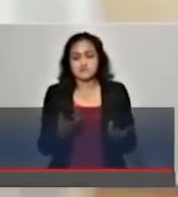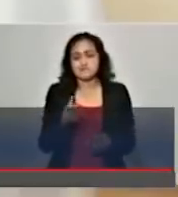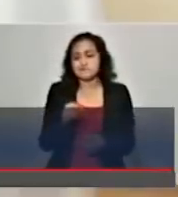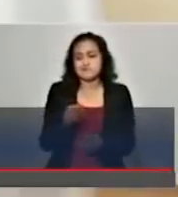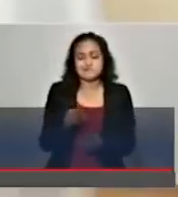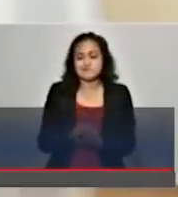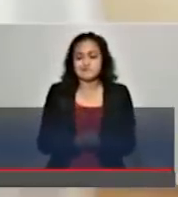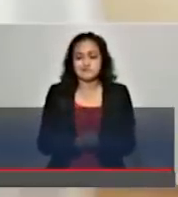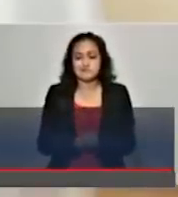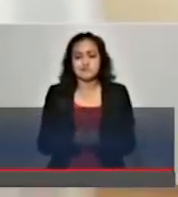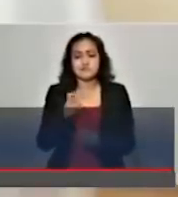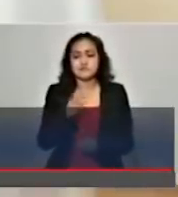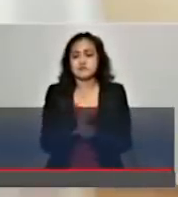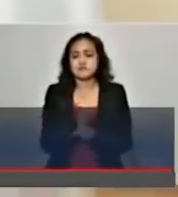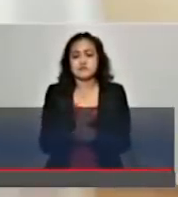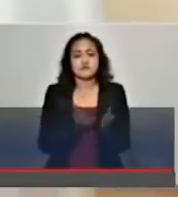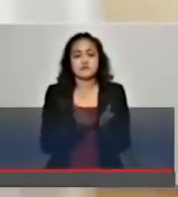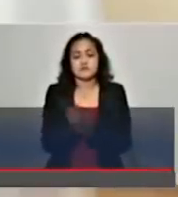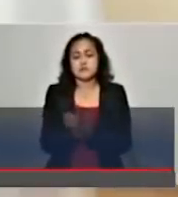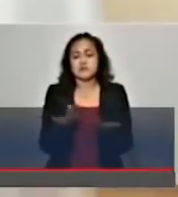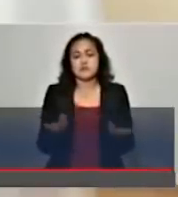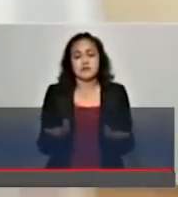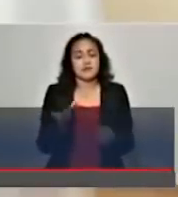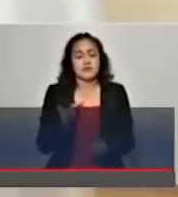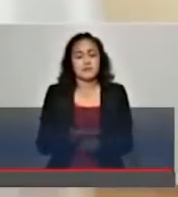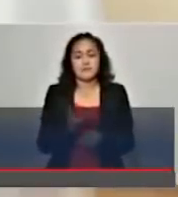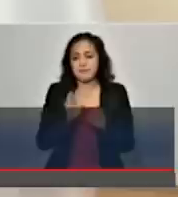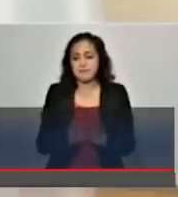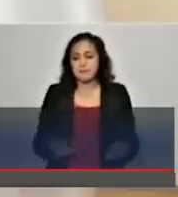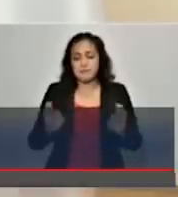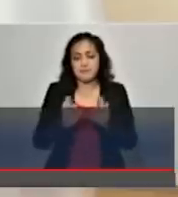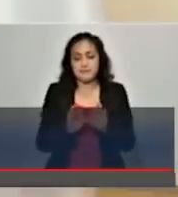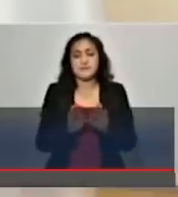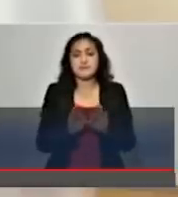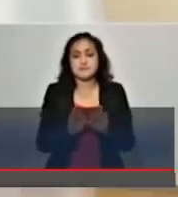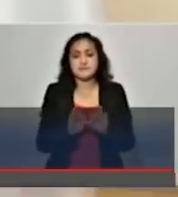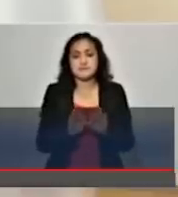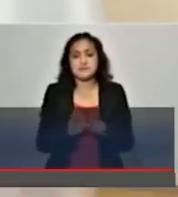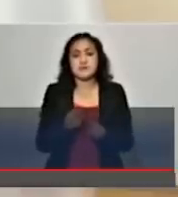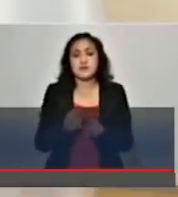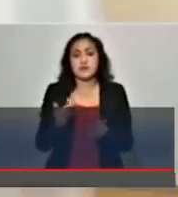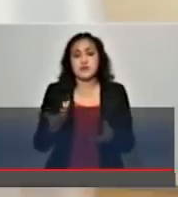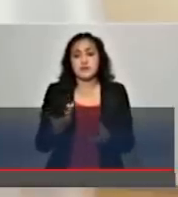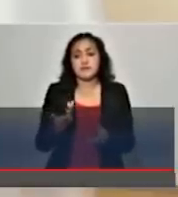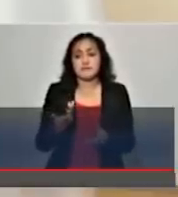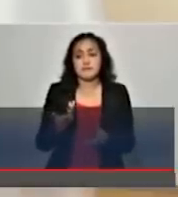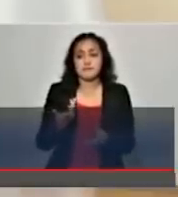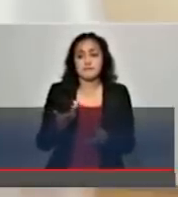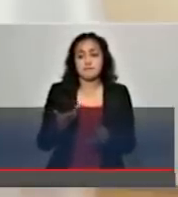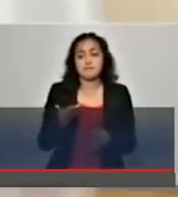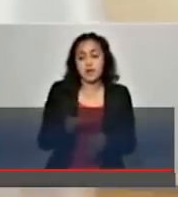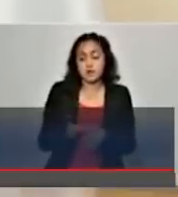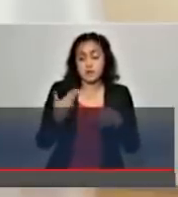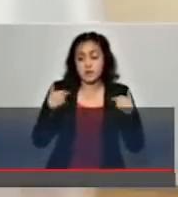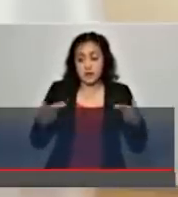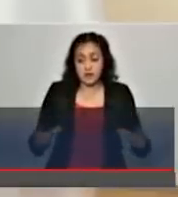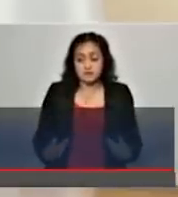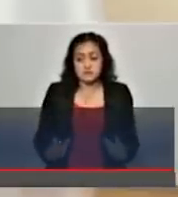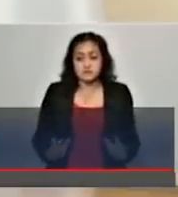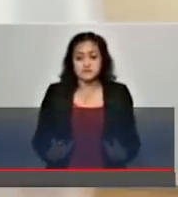no estas son las decisiones tan tan importantes tan comunes tan humanas